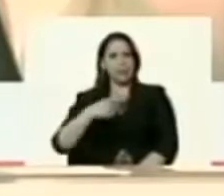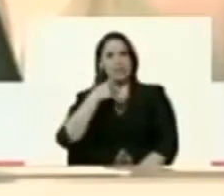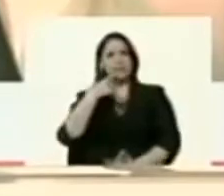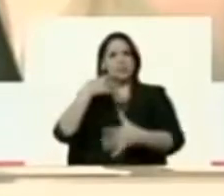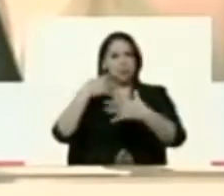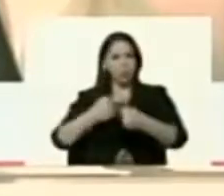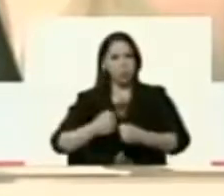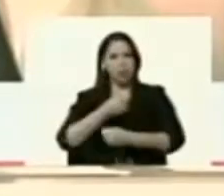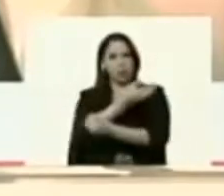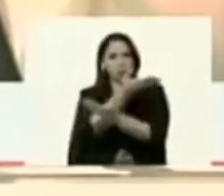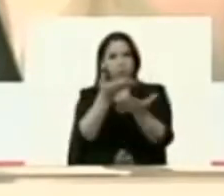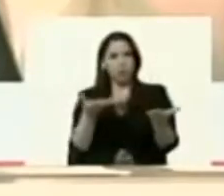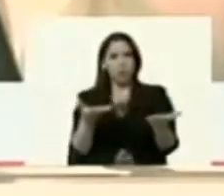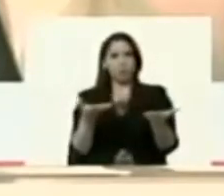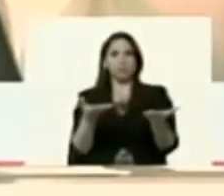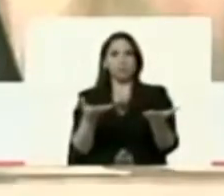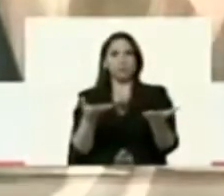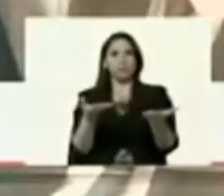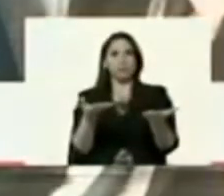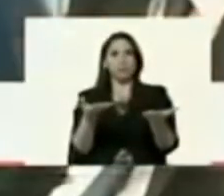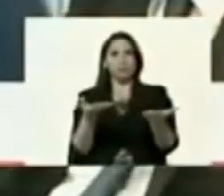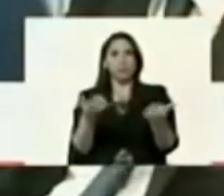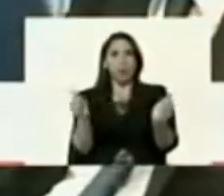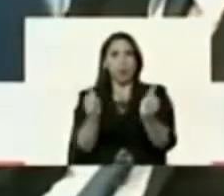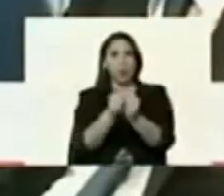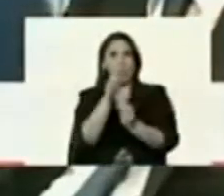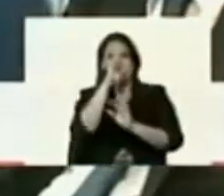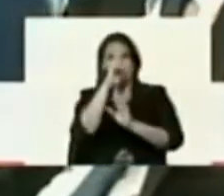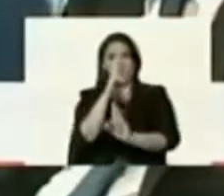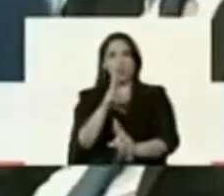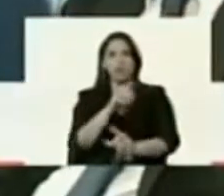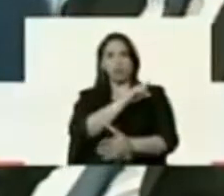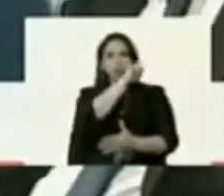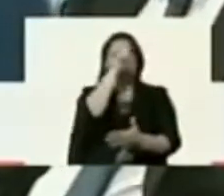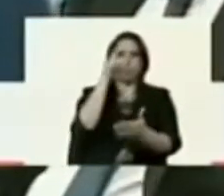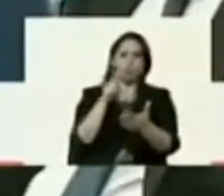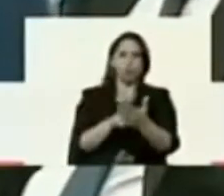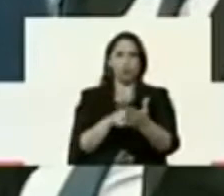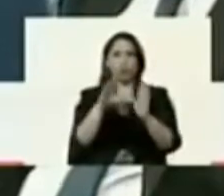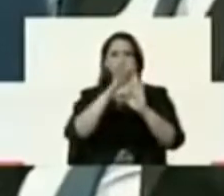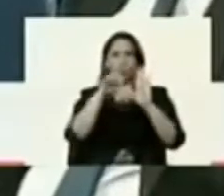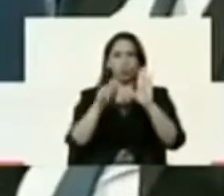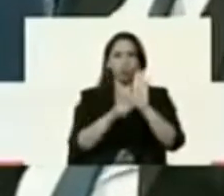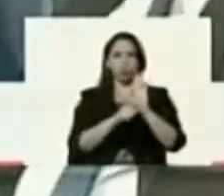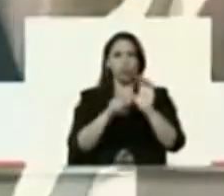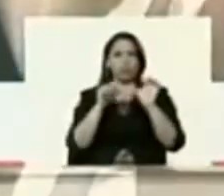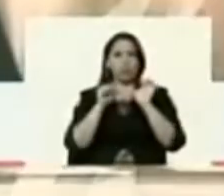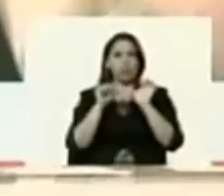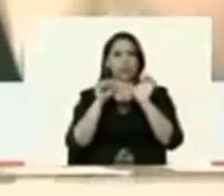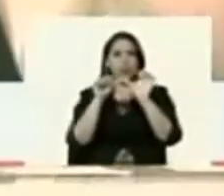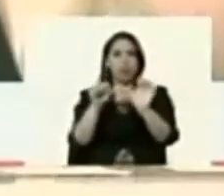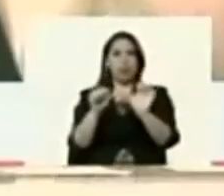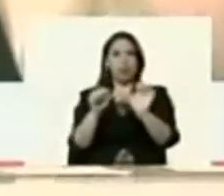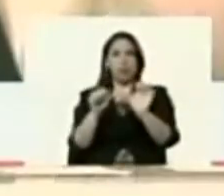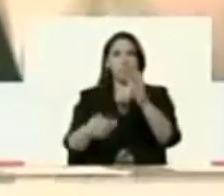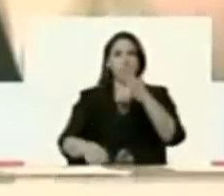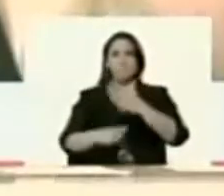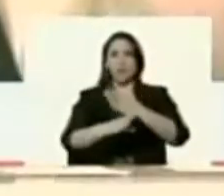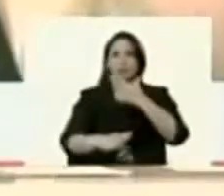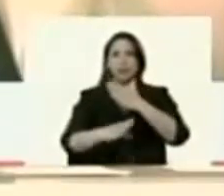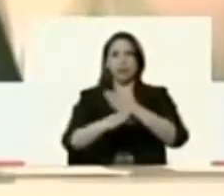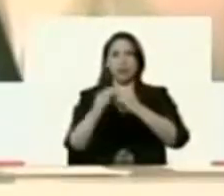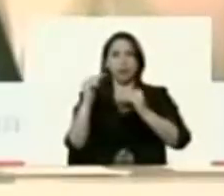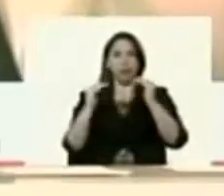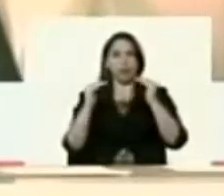ustedes que, con respeto absoluto a la Constitución, seguiremos manteniendo la